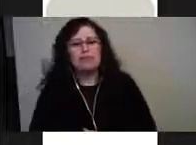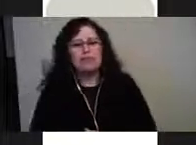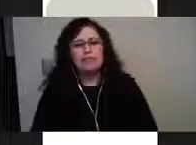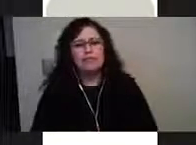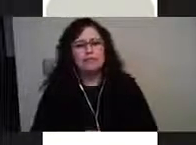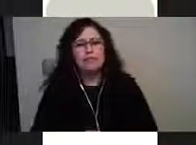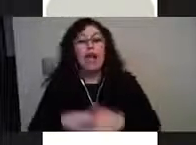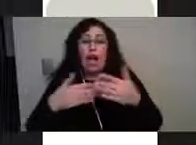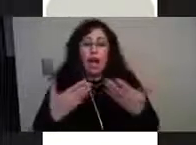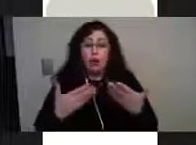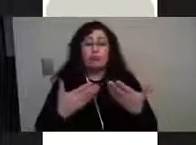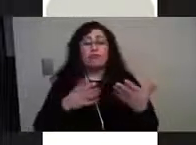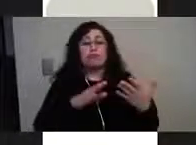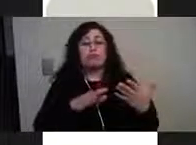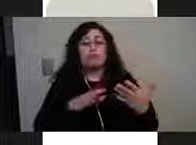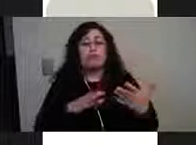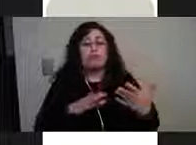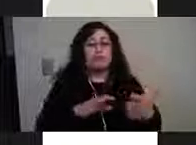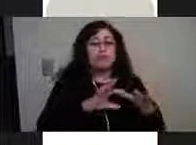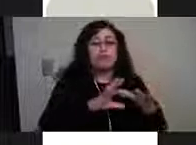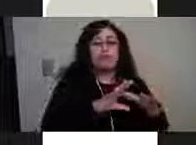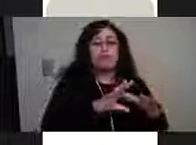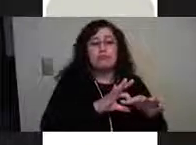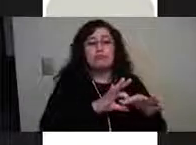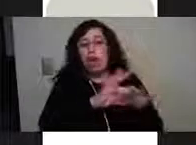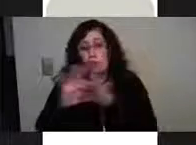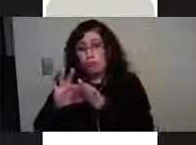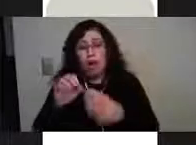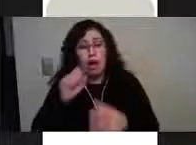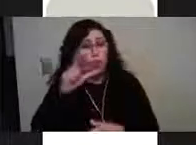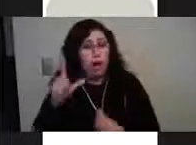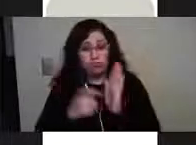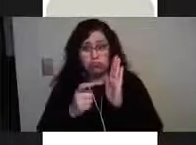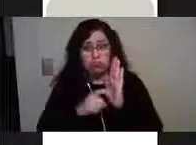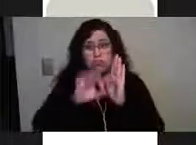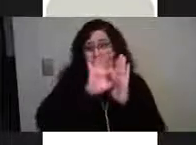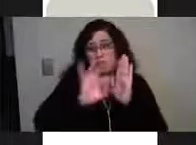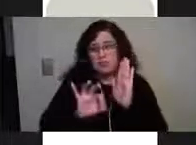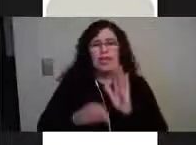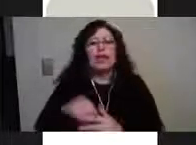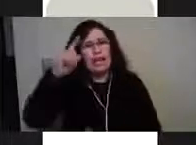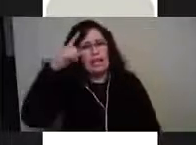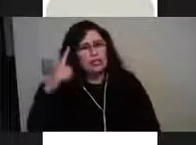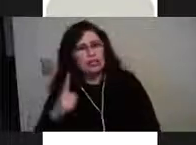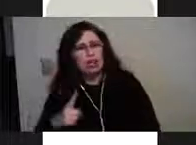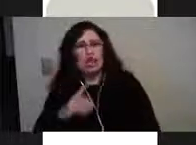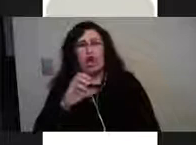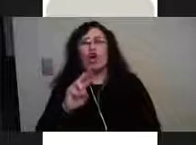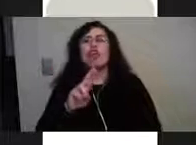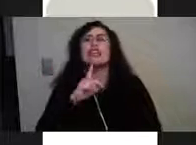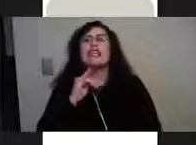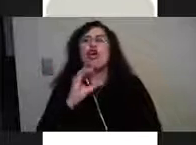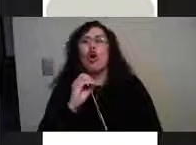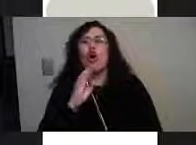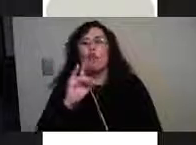La etiología se supone prenatal en la gran mayoría de los casos, ¿cierto? Las causas más frecuentes son lesiones córtico-vulvares, ya de un